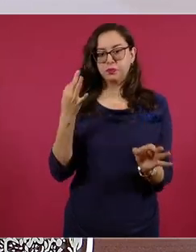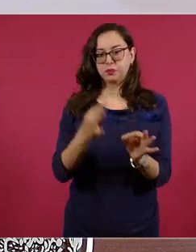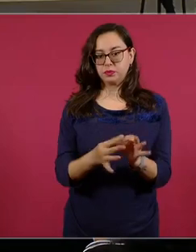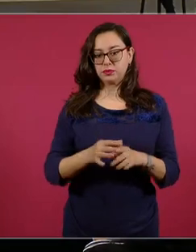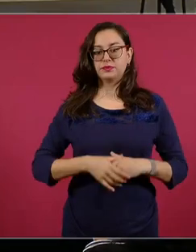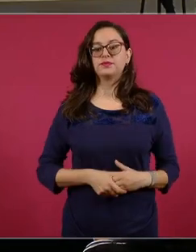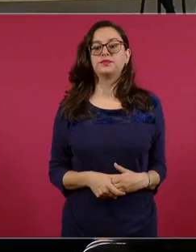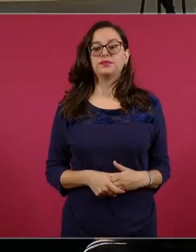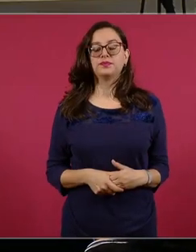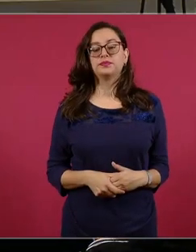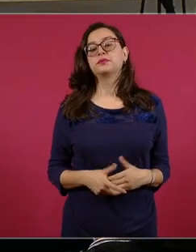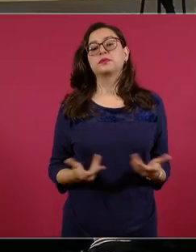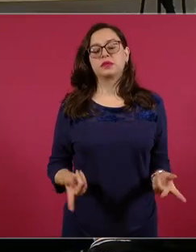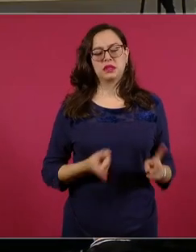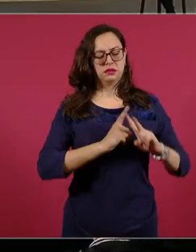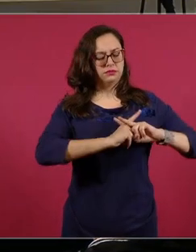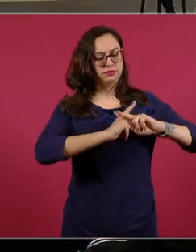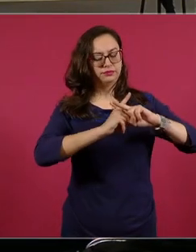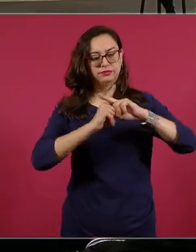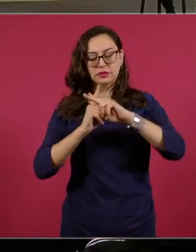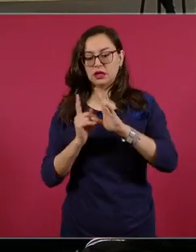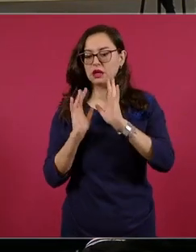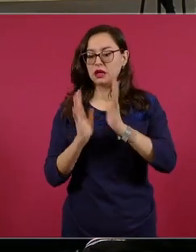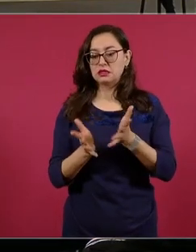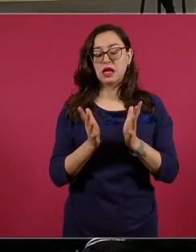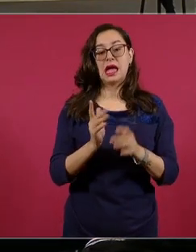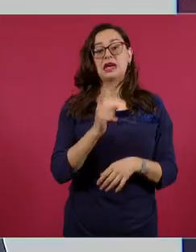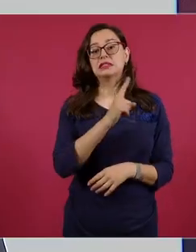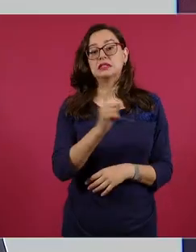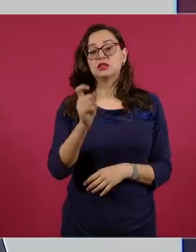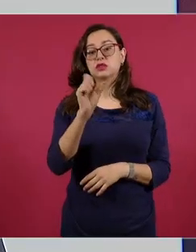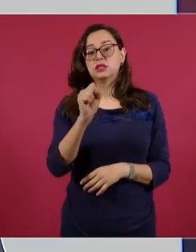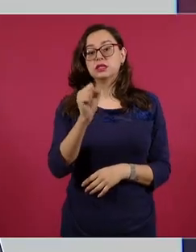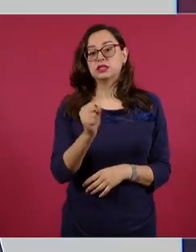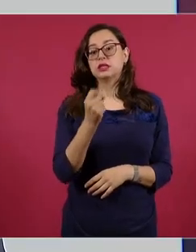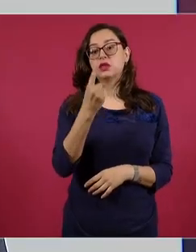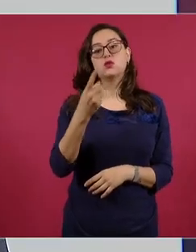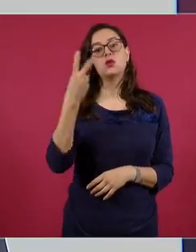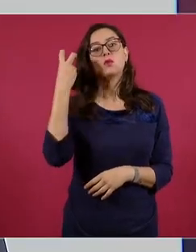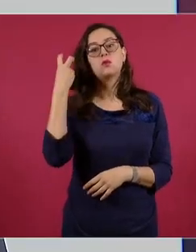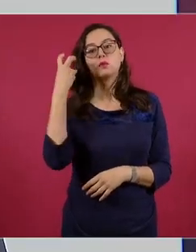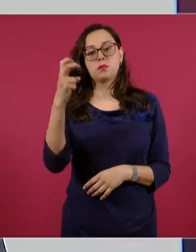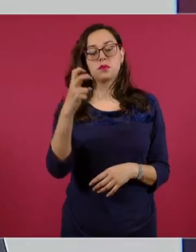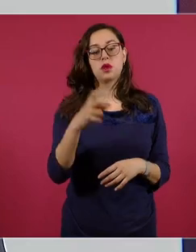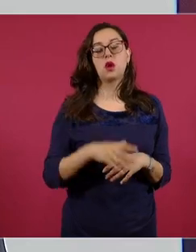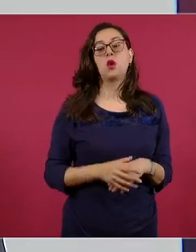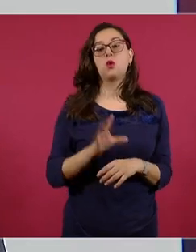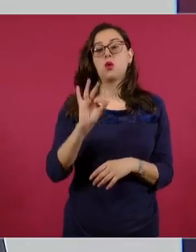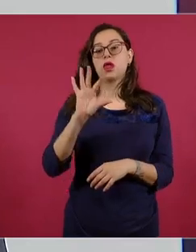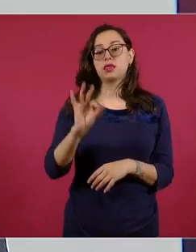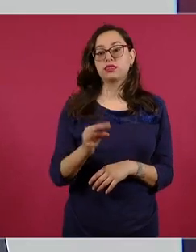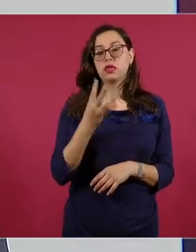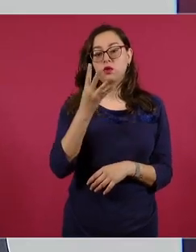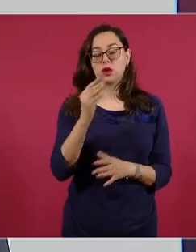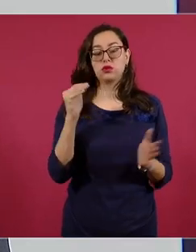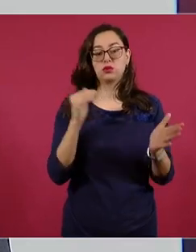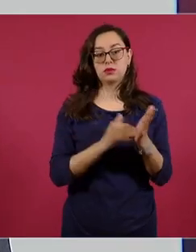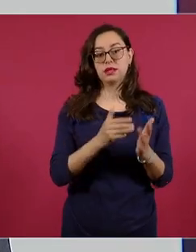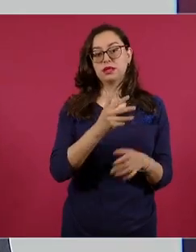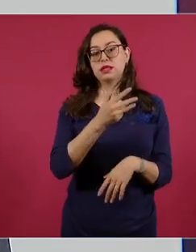pasajeros, hemos hecho 161 viajes en lo que va del año, hemos movido 44.313